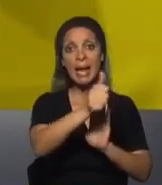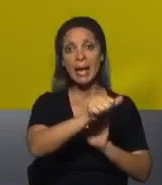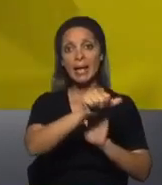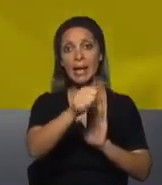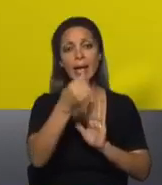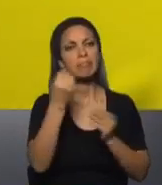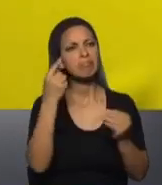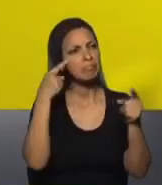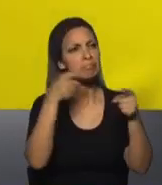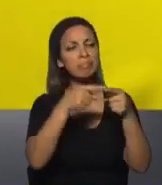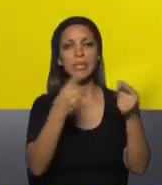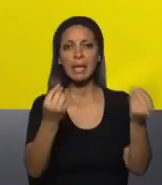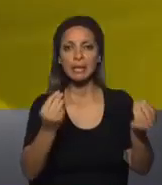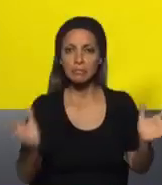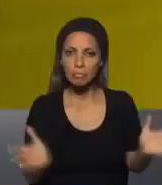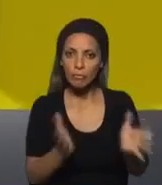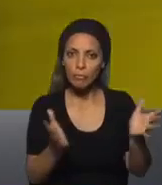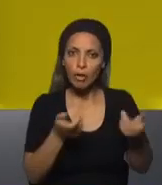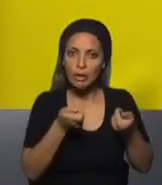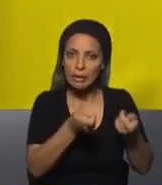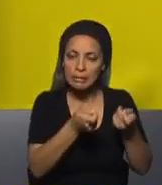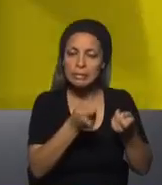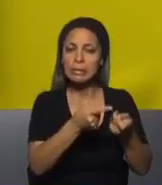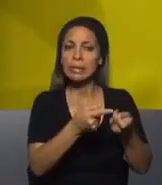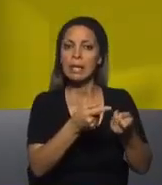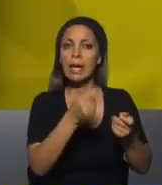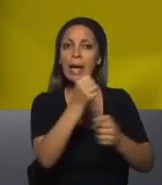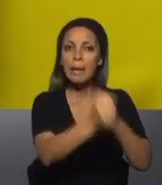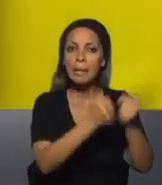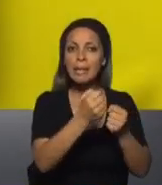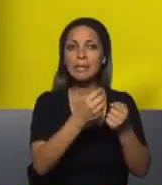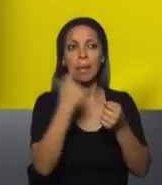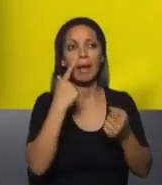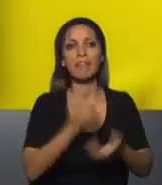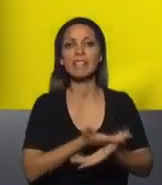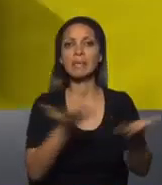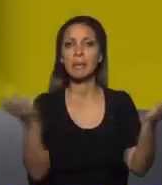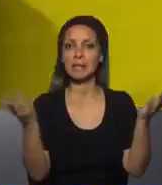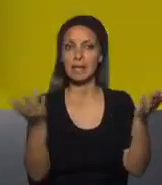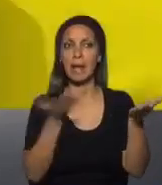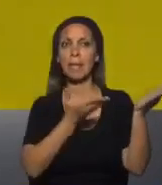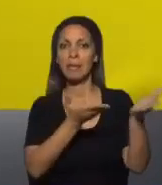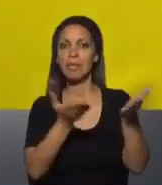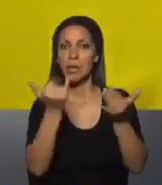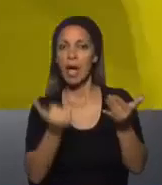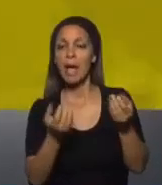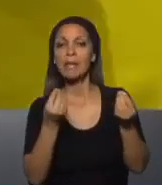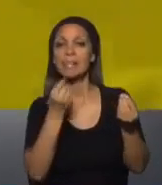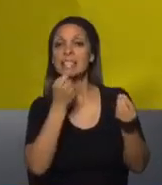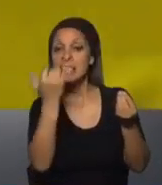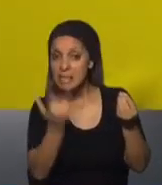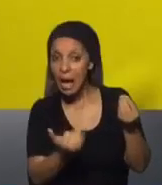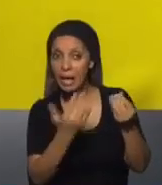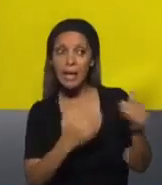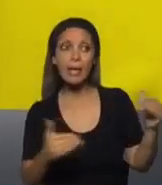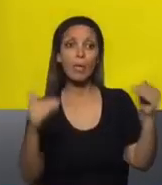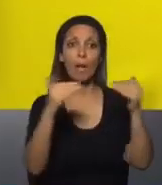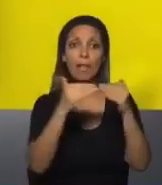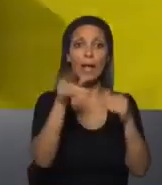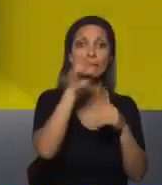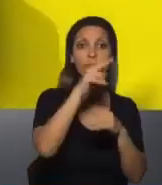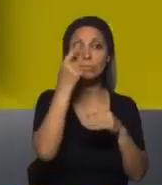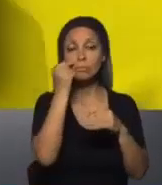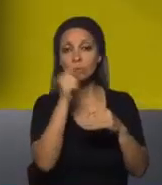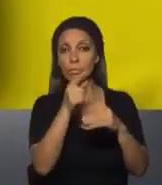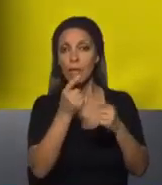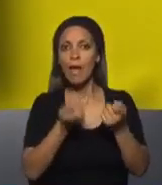del sector público y privado para dar visibilidad a los beneficios empresariales que genera la igualdad de género, fortaleciendo el liderazgo de las mujeres